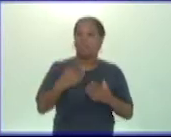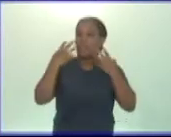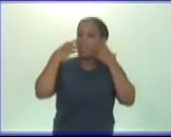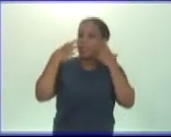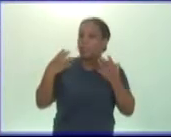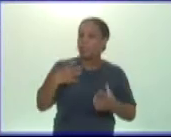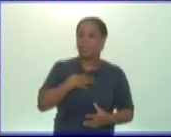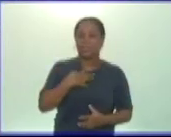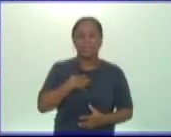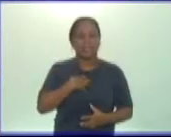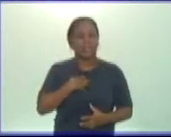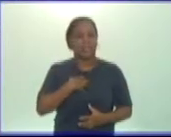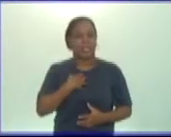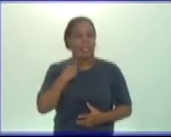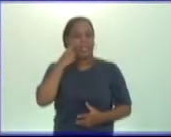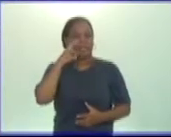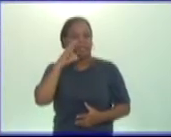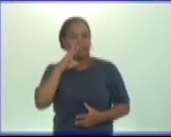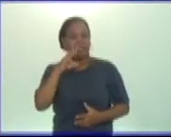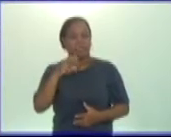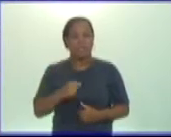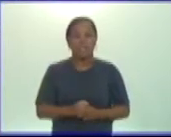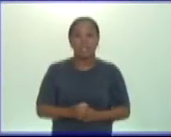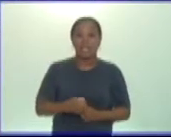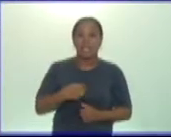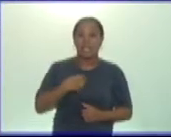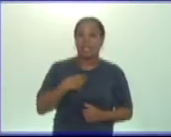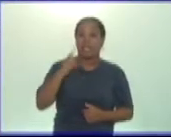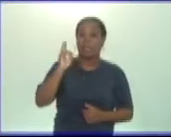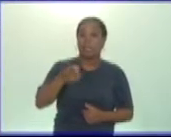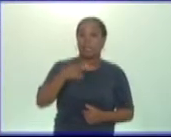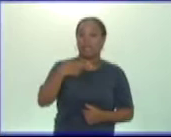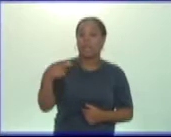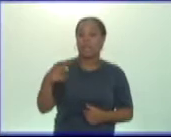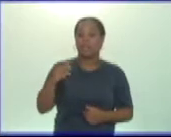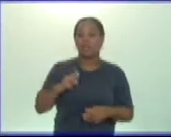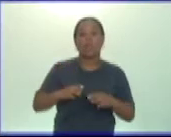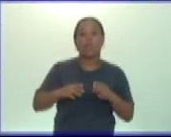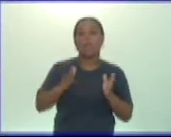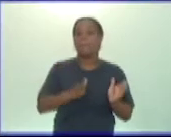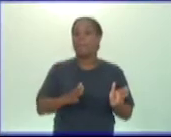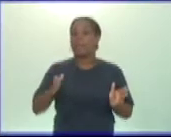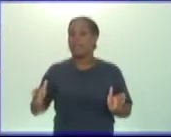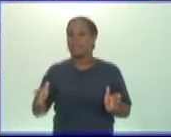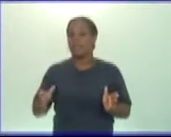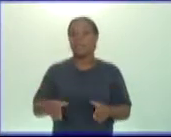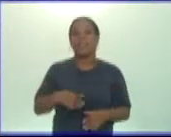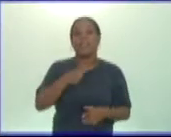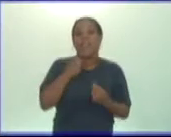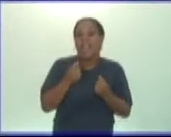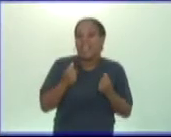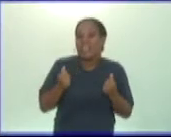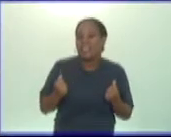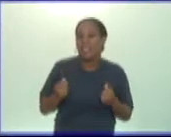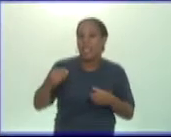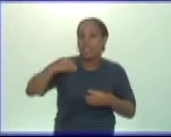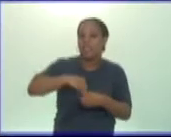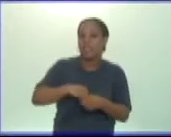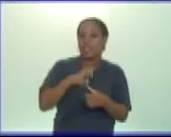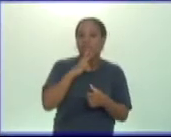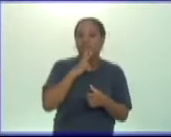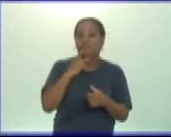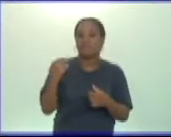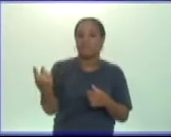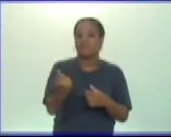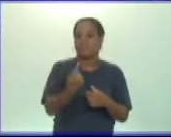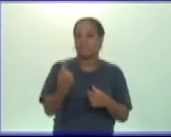en cuenta que el pH es una medida de acidez o alcalinidad de una disolución. Ella indica la concentración de